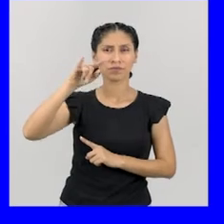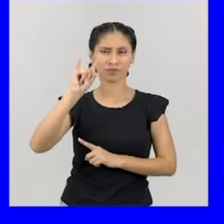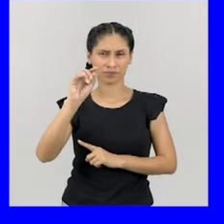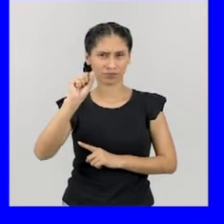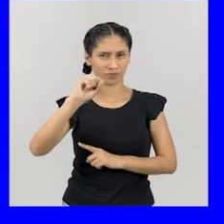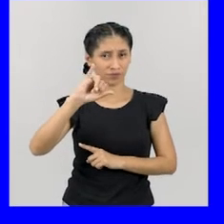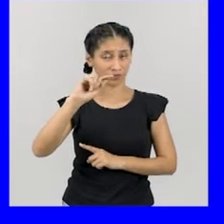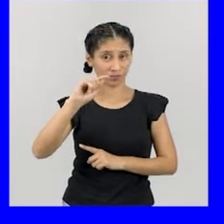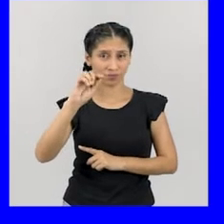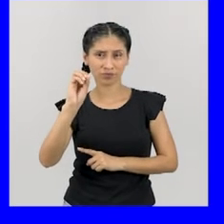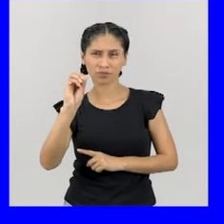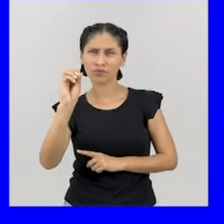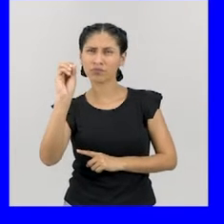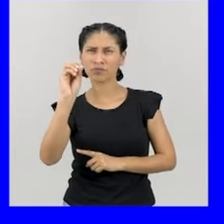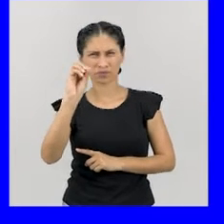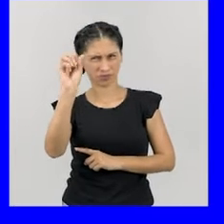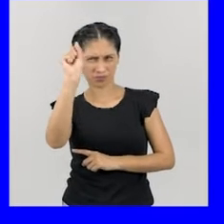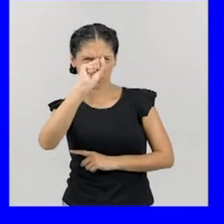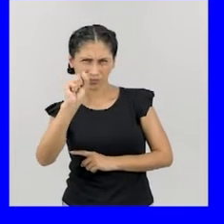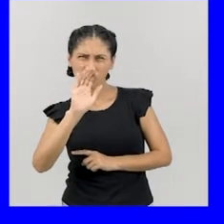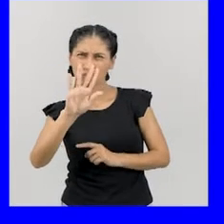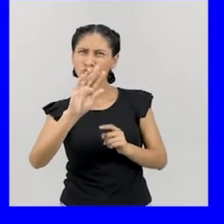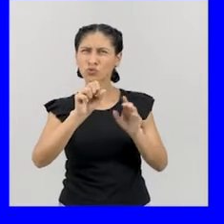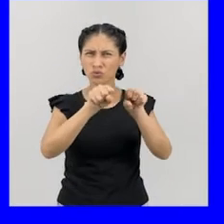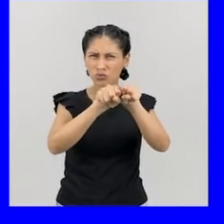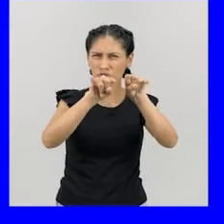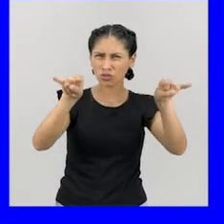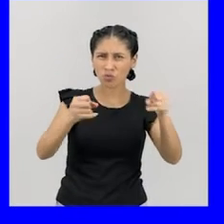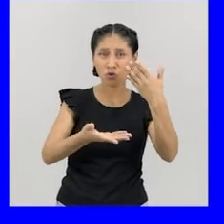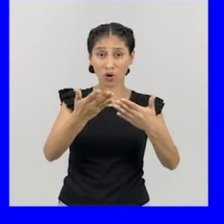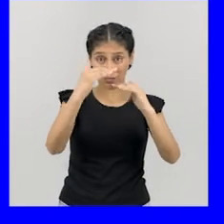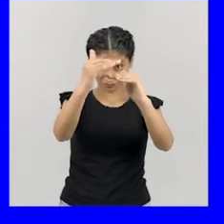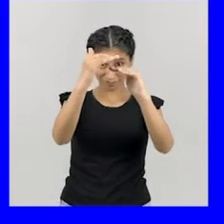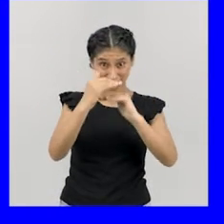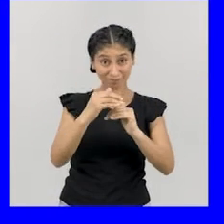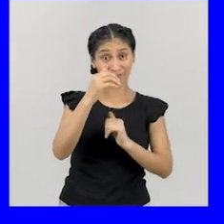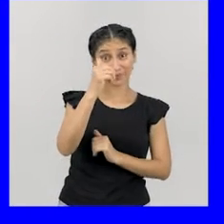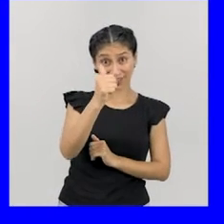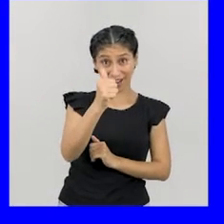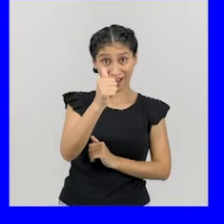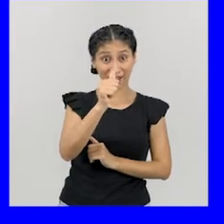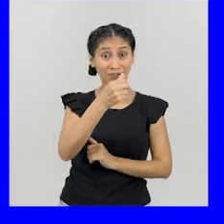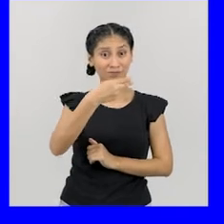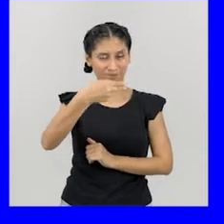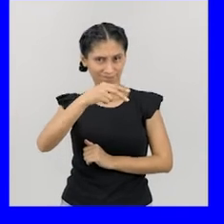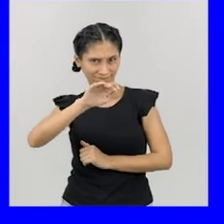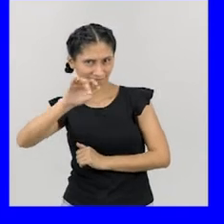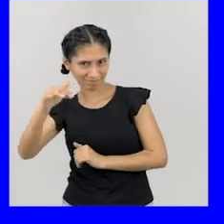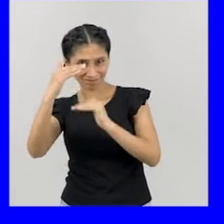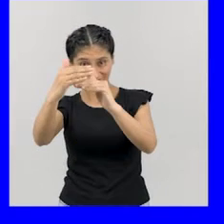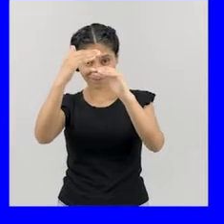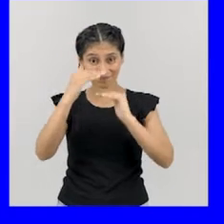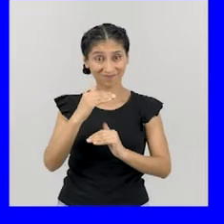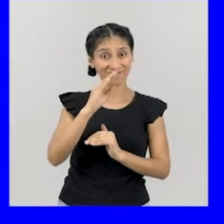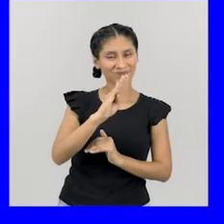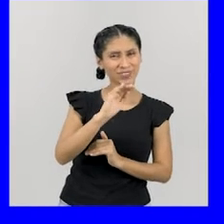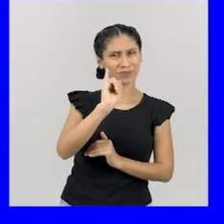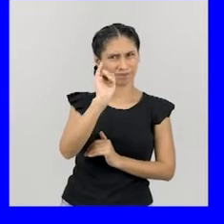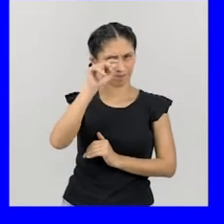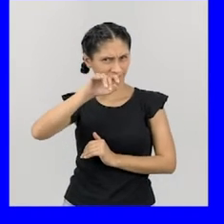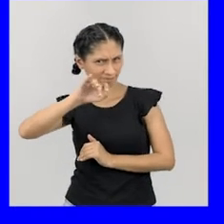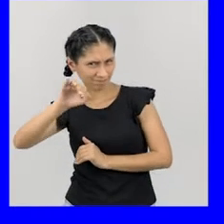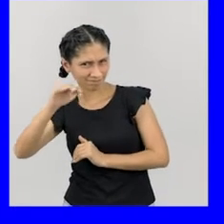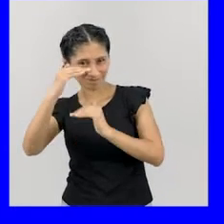inusitados, ubicada en el tercer párrafo. A. Habituales. B. Inusuales.